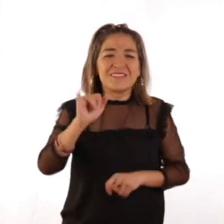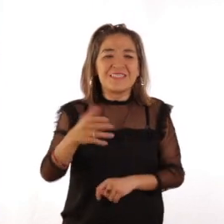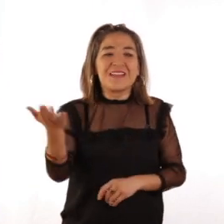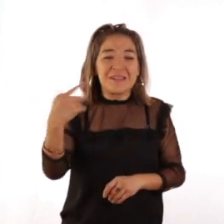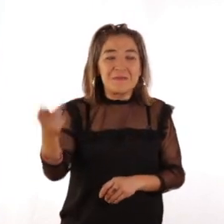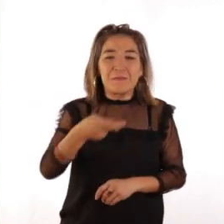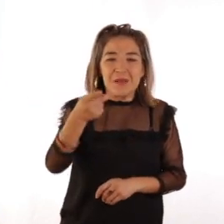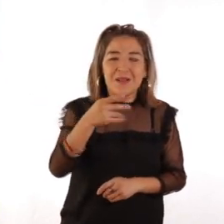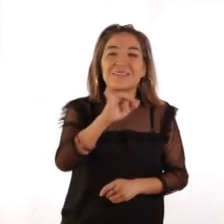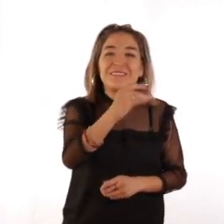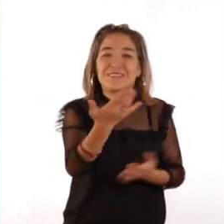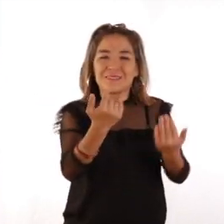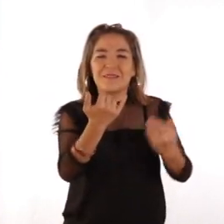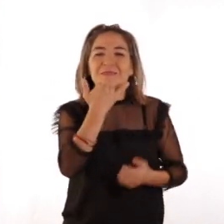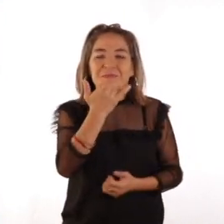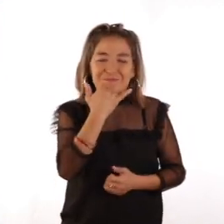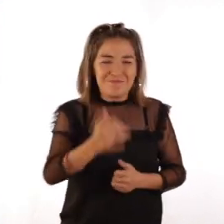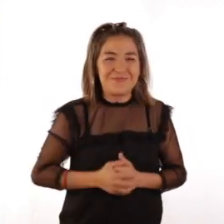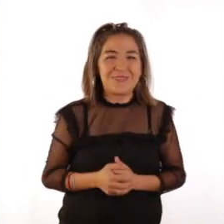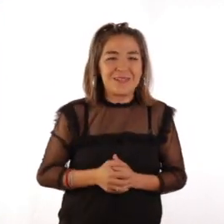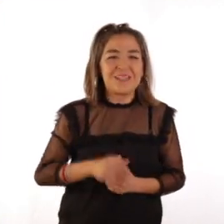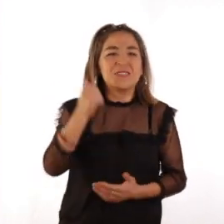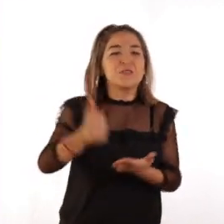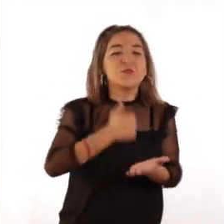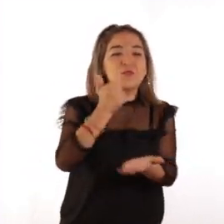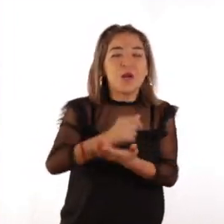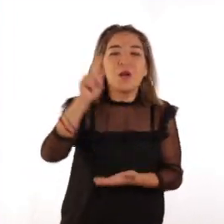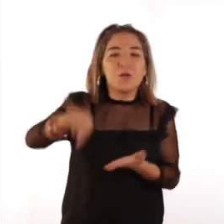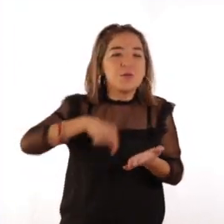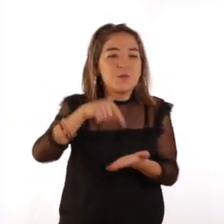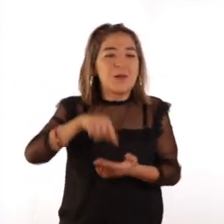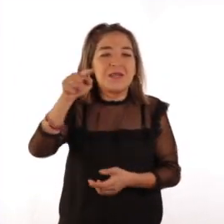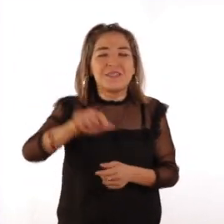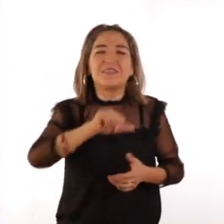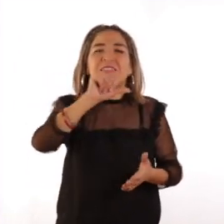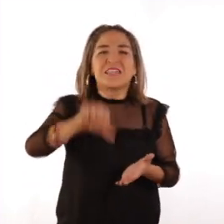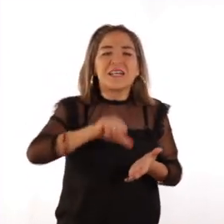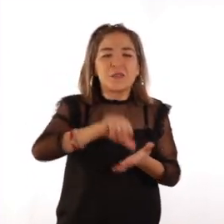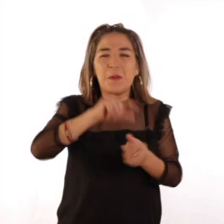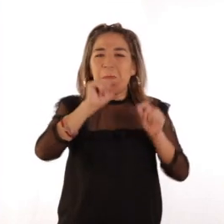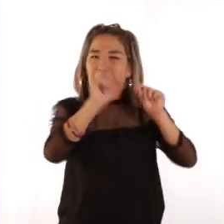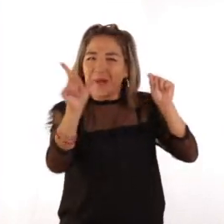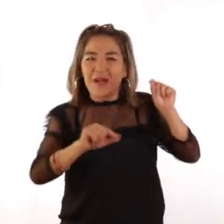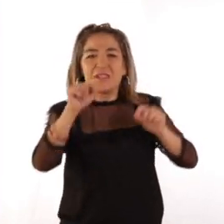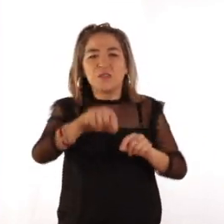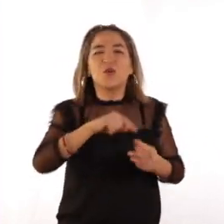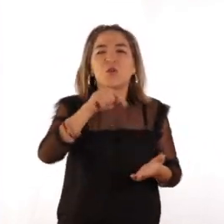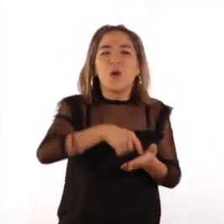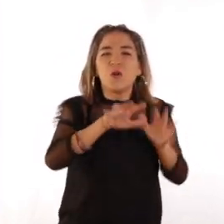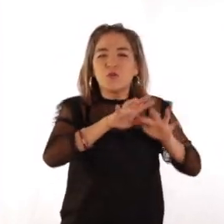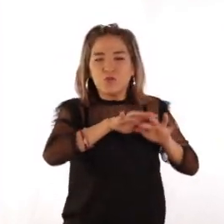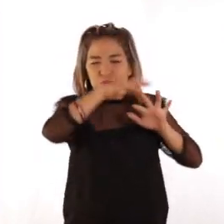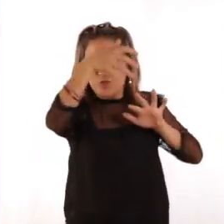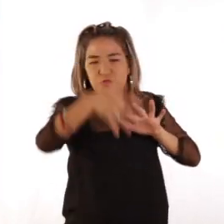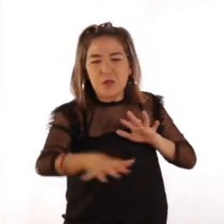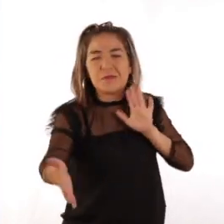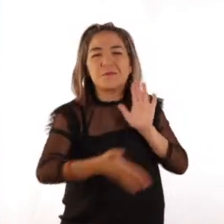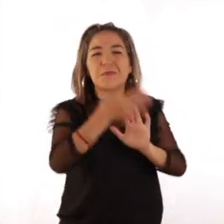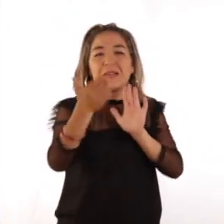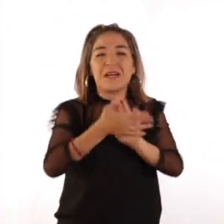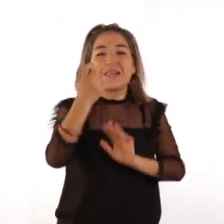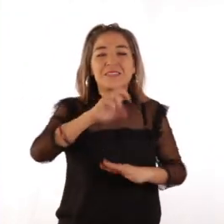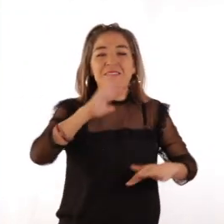buena onda, de verdad. Ernesto, las preguntas del tiempo. Perdón. Ciudad localizada en el centro del país, famosa por tener un acueducto que comenzó